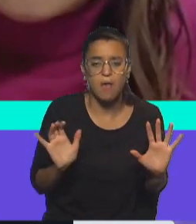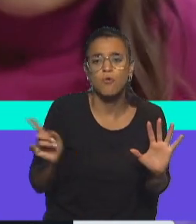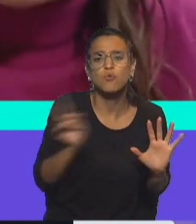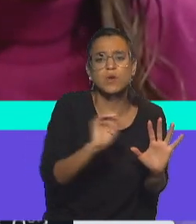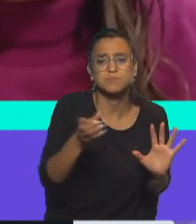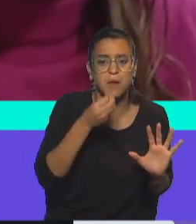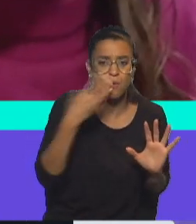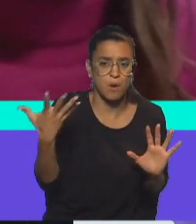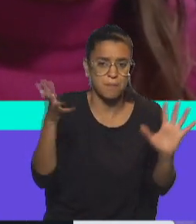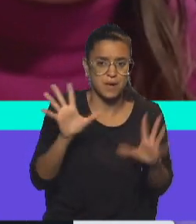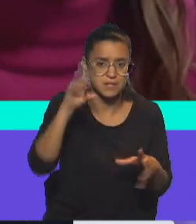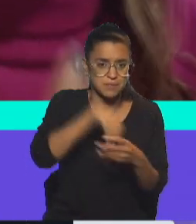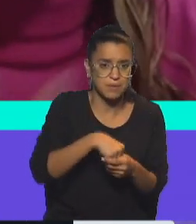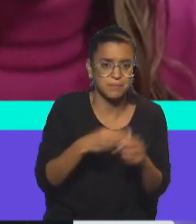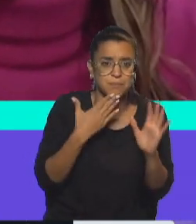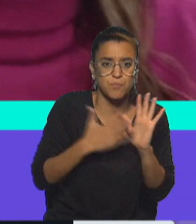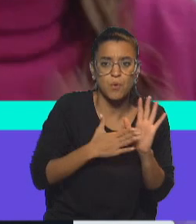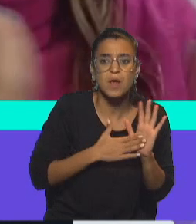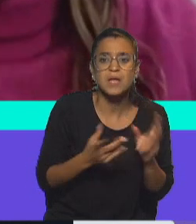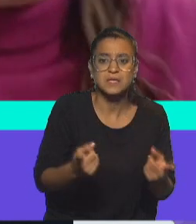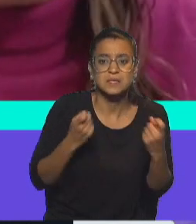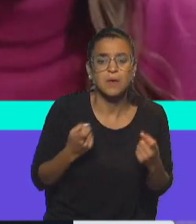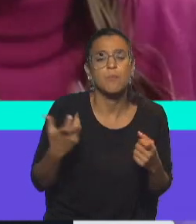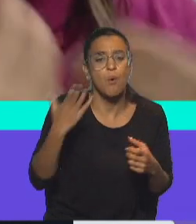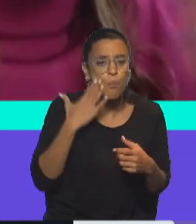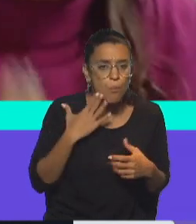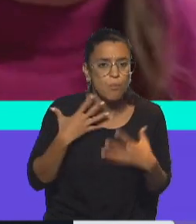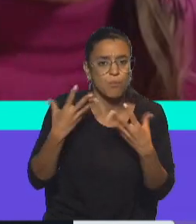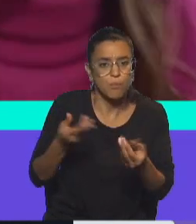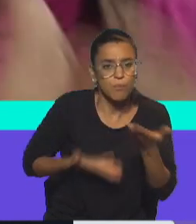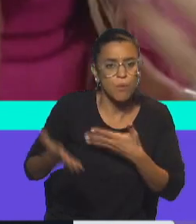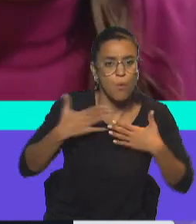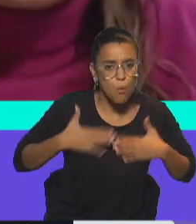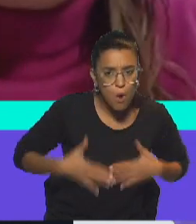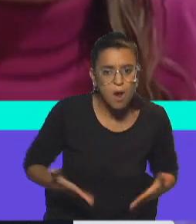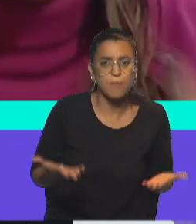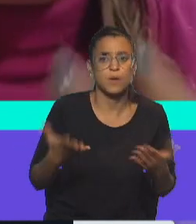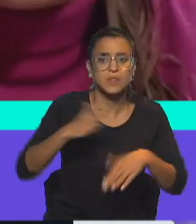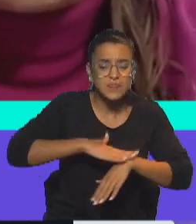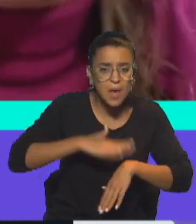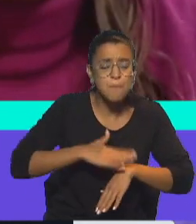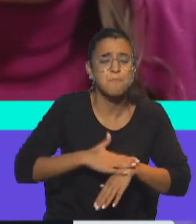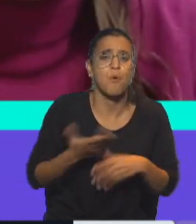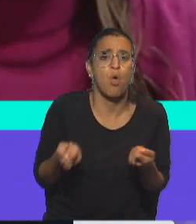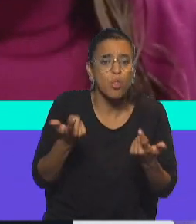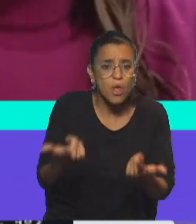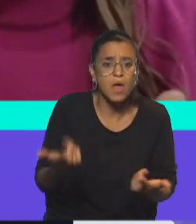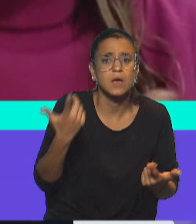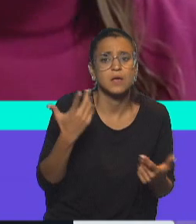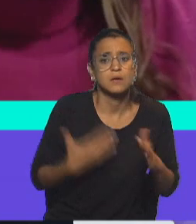para cualquiera participar de un ensayo clínico, se requiere de una generosidad en cuanto a poner el cuerpo, a poner el tiempo, que siempre quiero